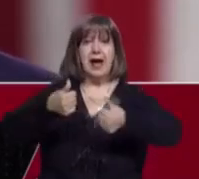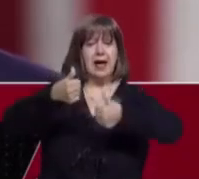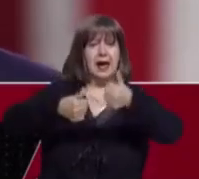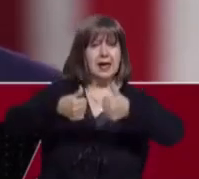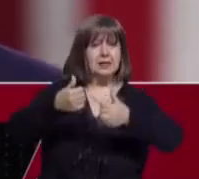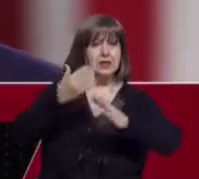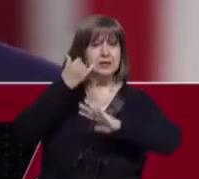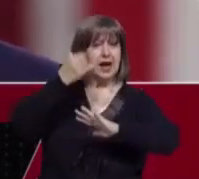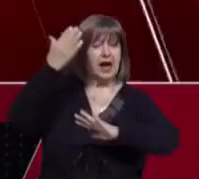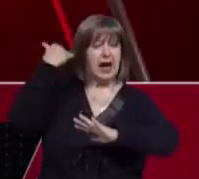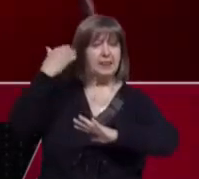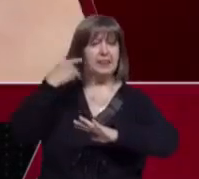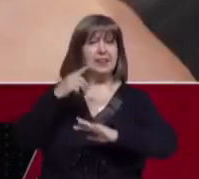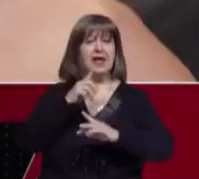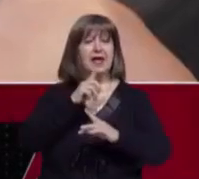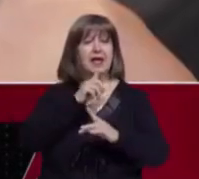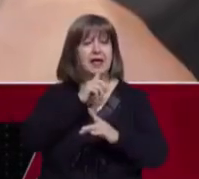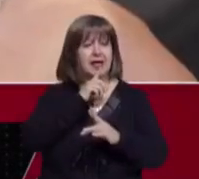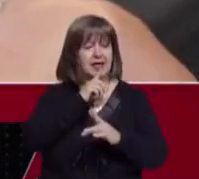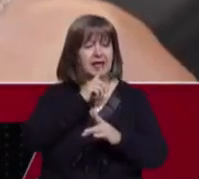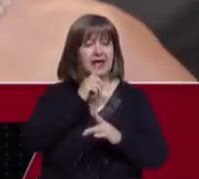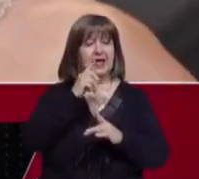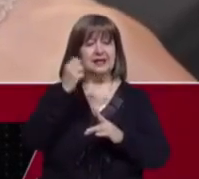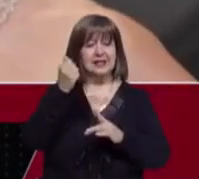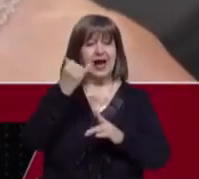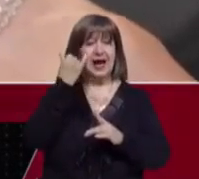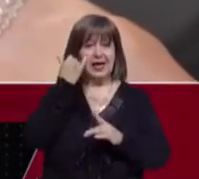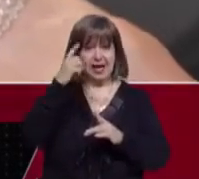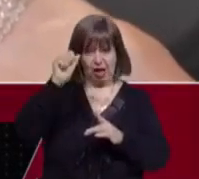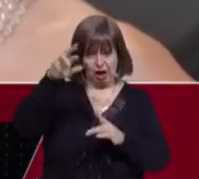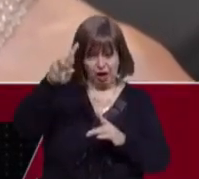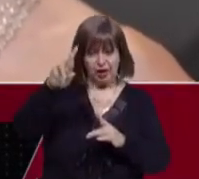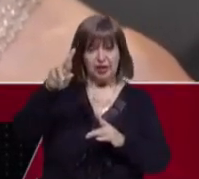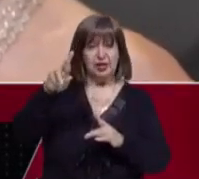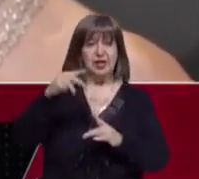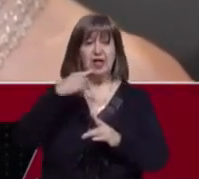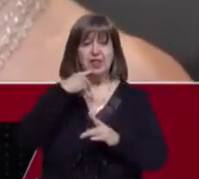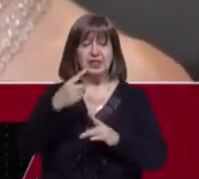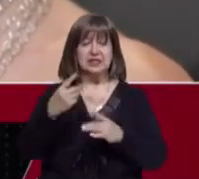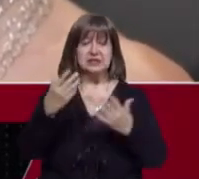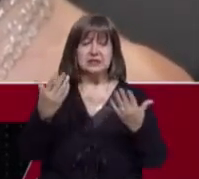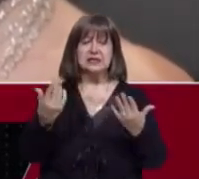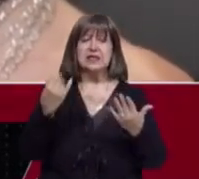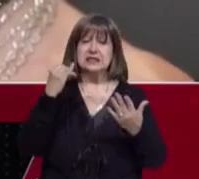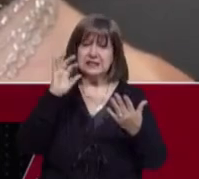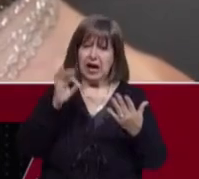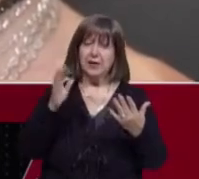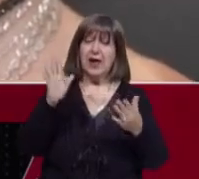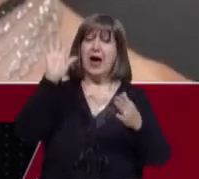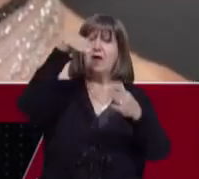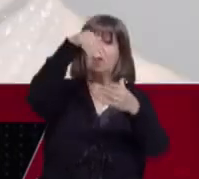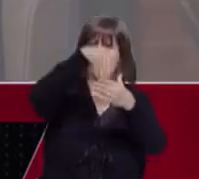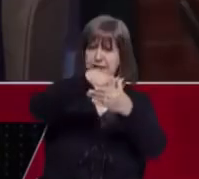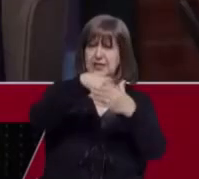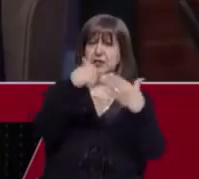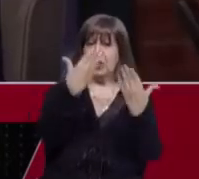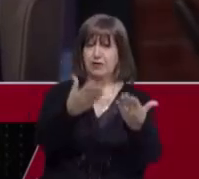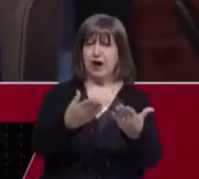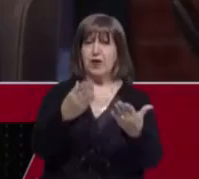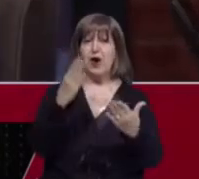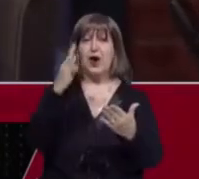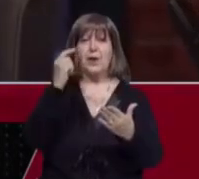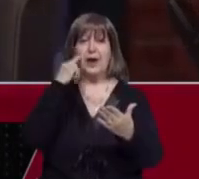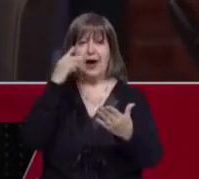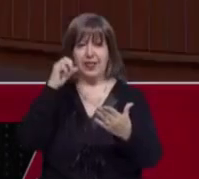elección, ya Taylor Swift se había pronunciado y ya todos sabían que iba a votar a Joe Biden. Pero ahora, ¿qué